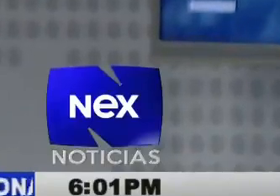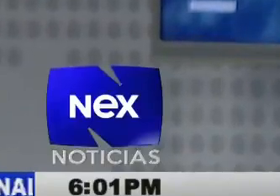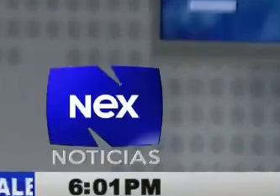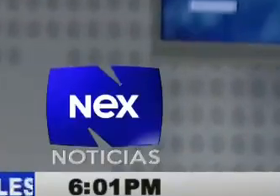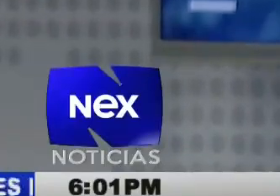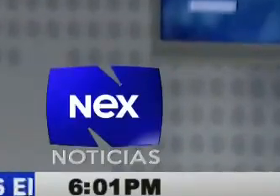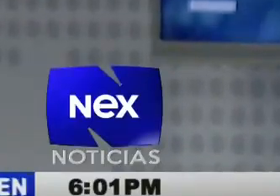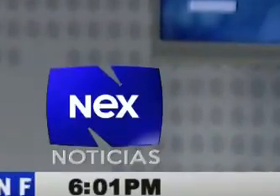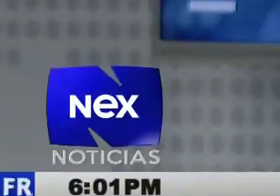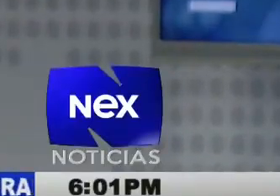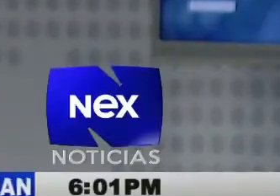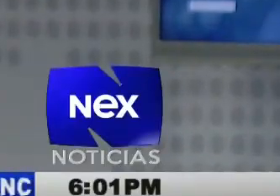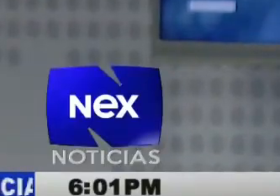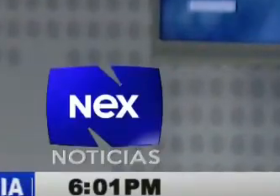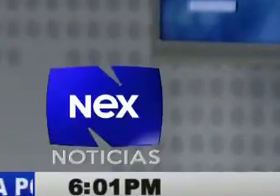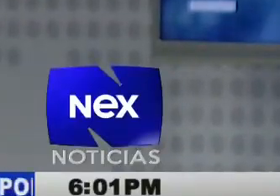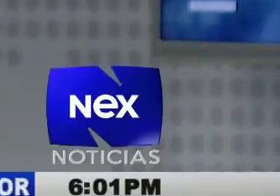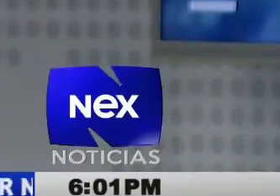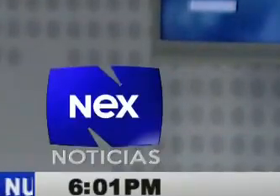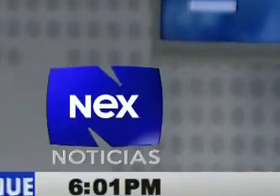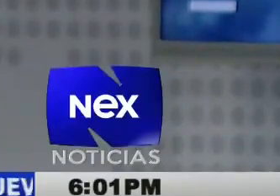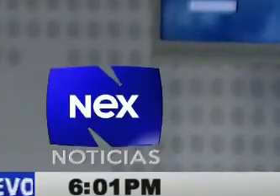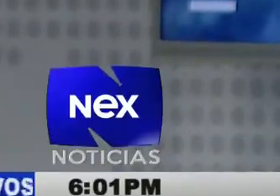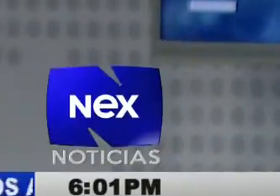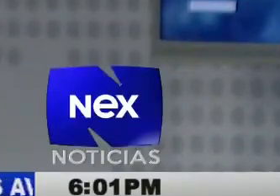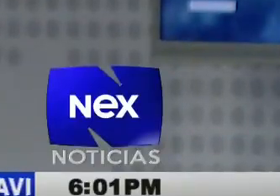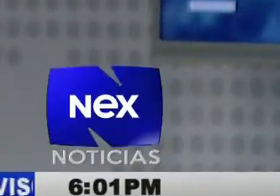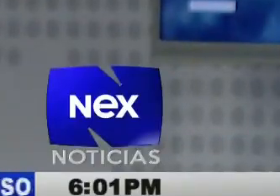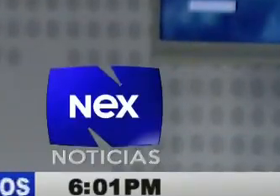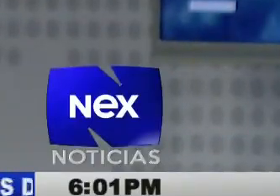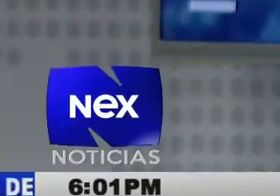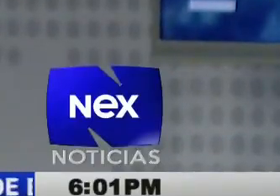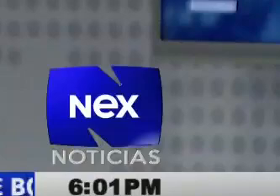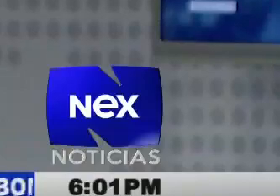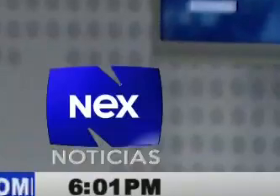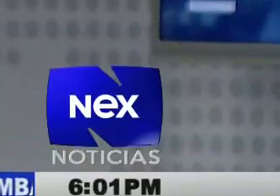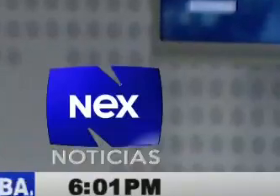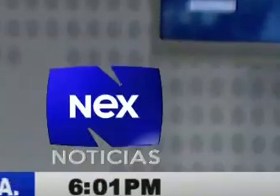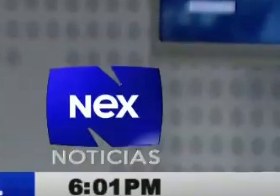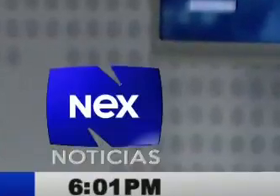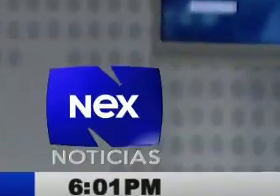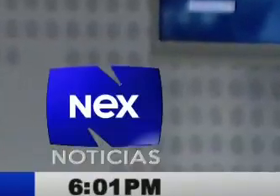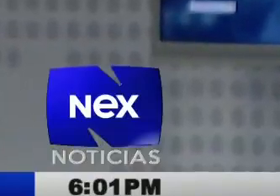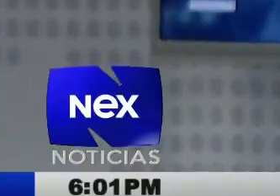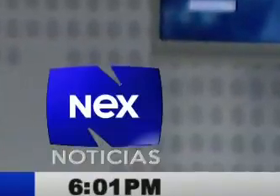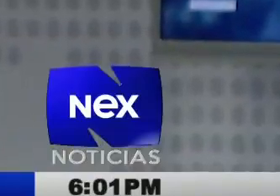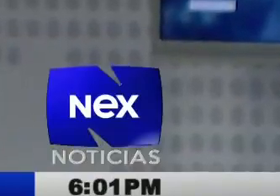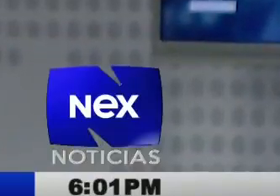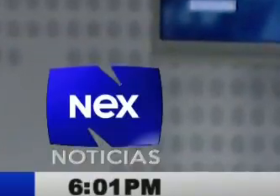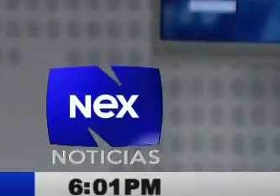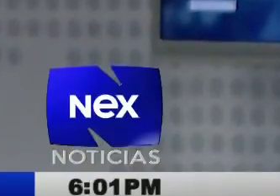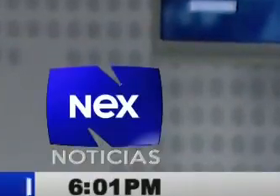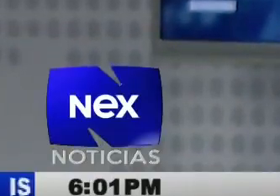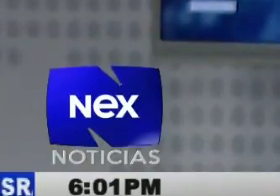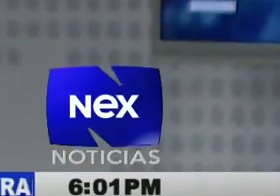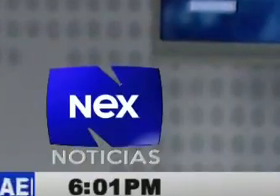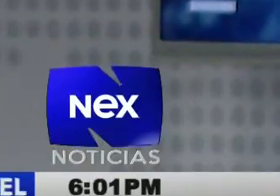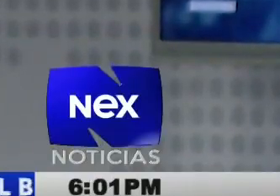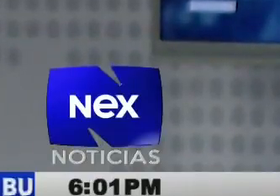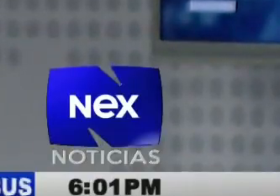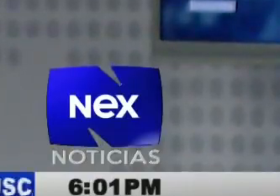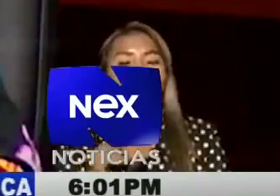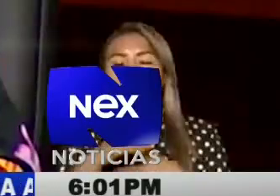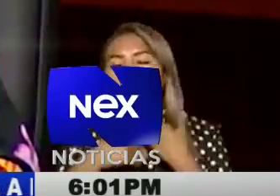$72 millones en pérdidas del dinero del Estado. Esto lo manifestó hoy la diputada Mayín Correa en la Asamblea Nacional.